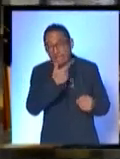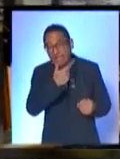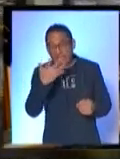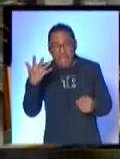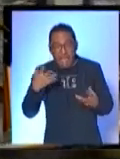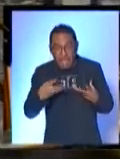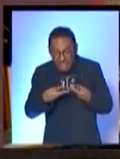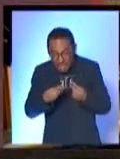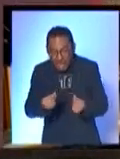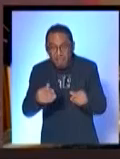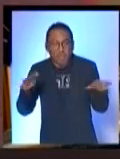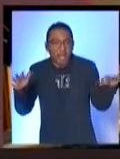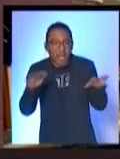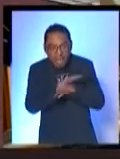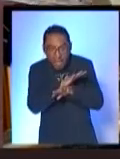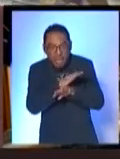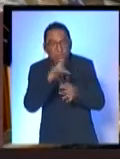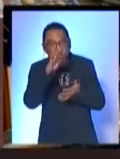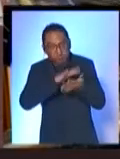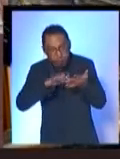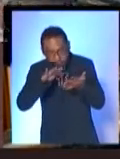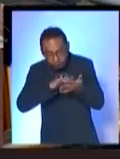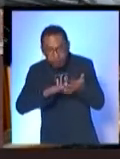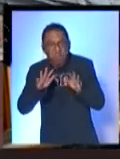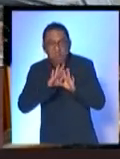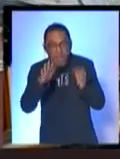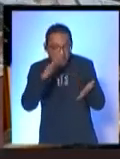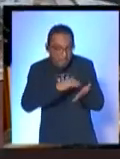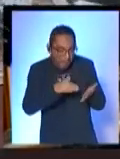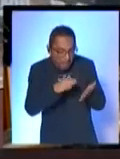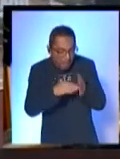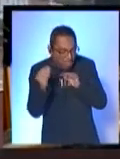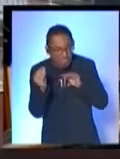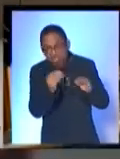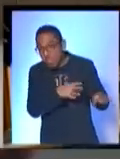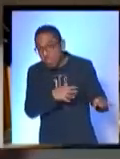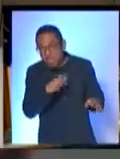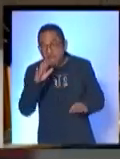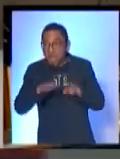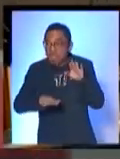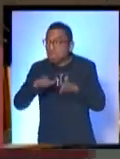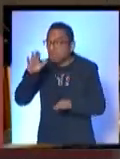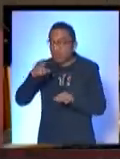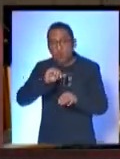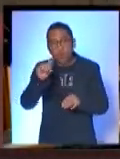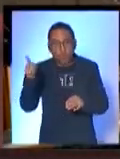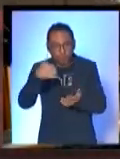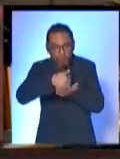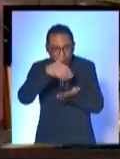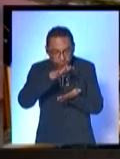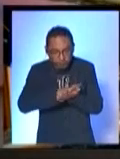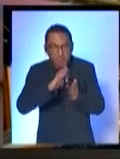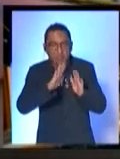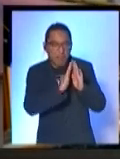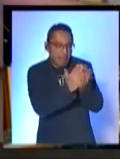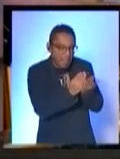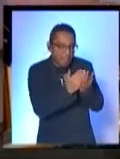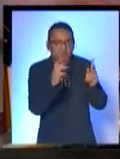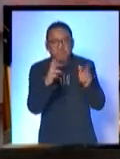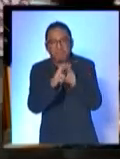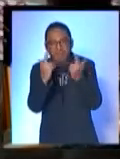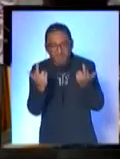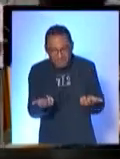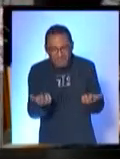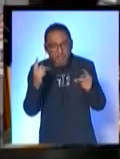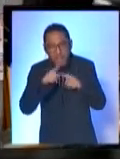al cambio en las dinámicas de lectura, han provocado el desapego al papel. A la par, los editores y autores de libros y revistas han trabajado para